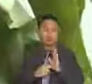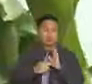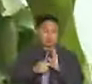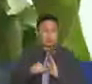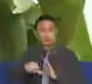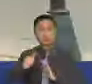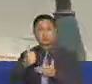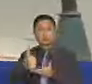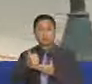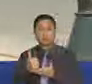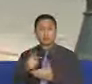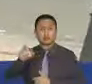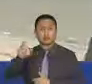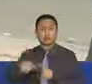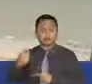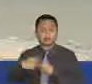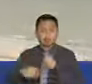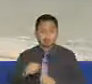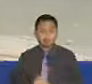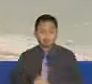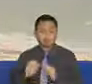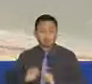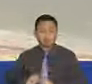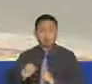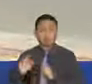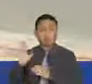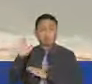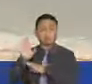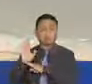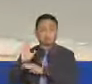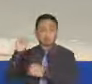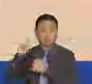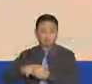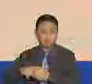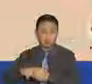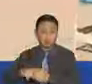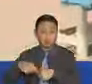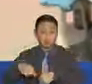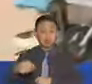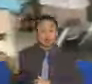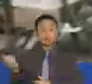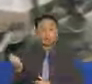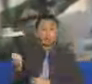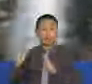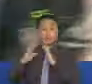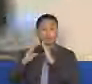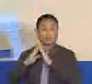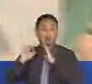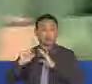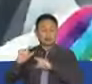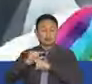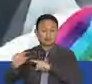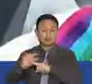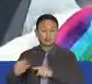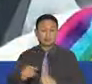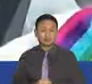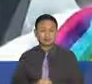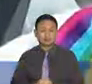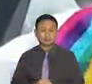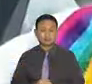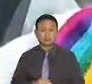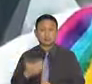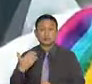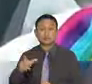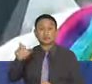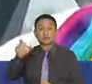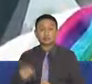beneficios a los comerciantes la afiliación al ies el acceso a bonos de vivienda y de crédito todo comerciante